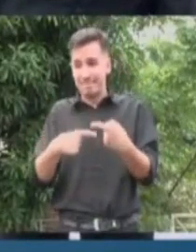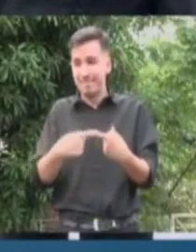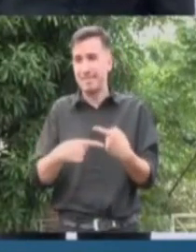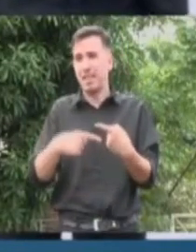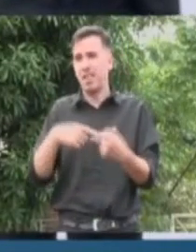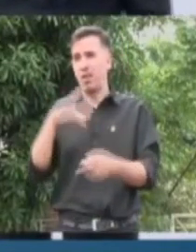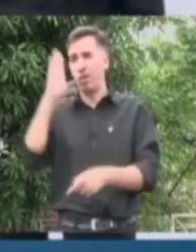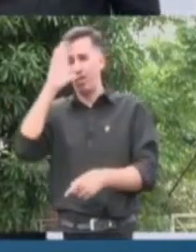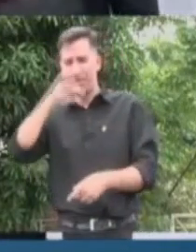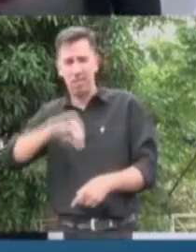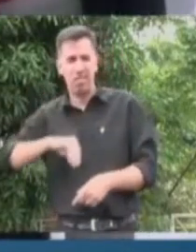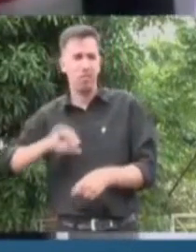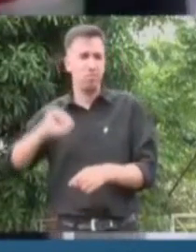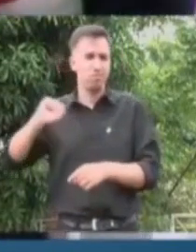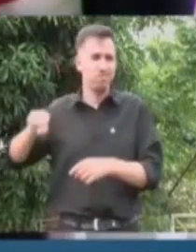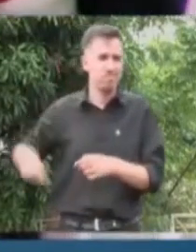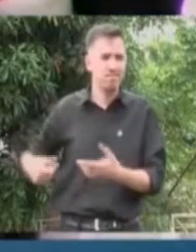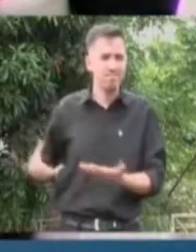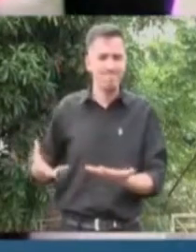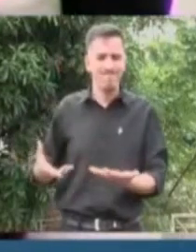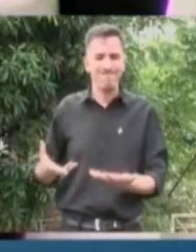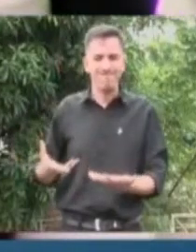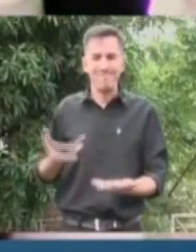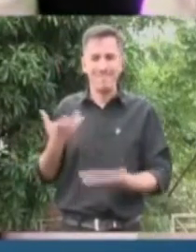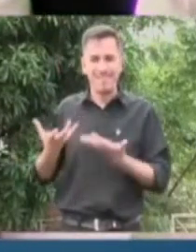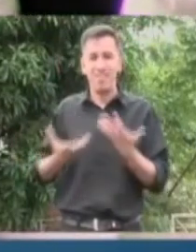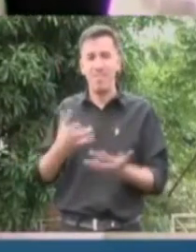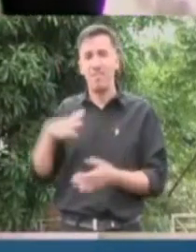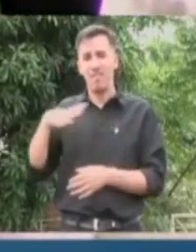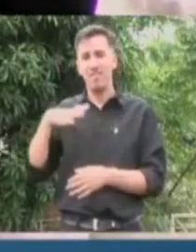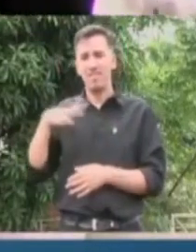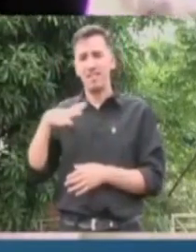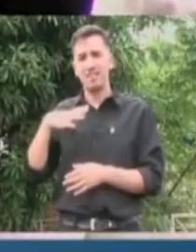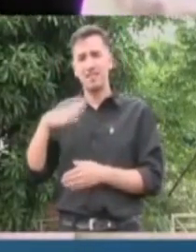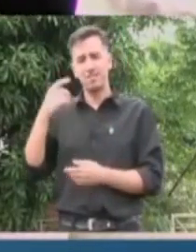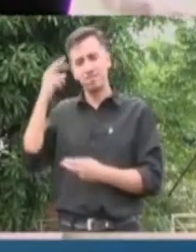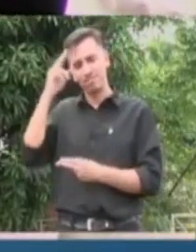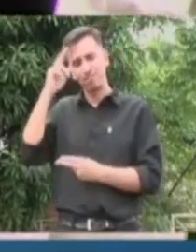El olvido, las ausencias, quizá la falta de reconocimiento.